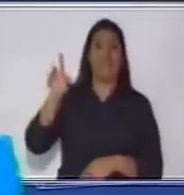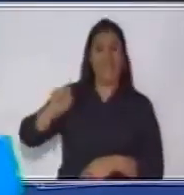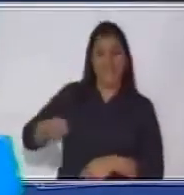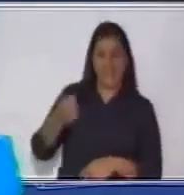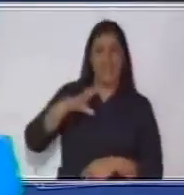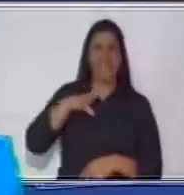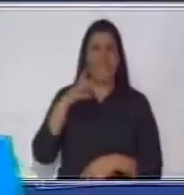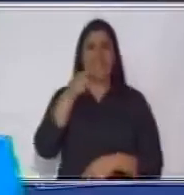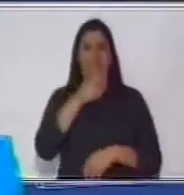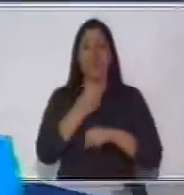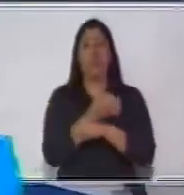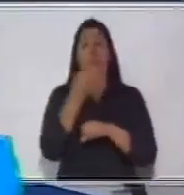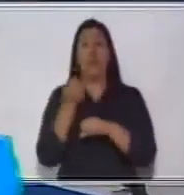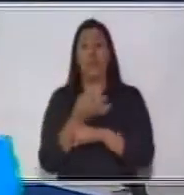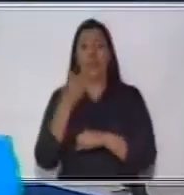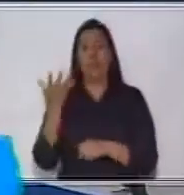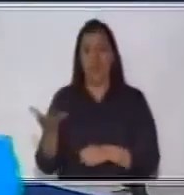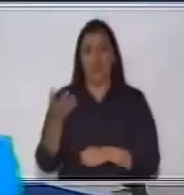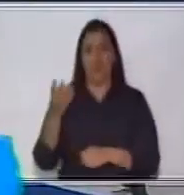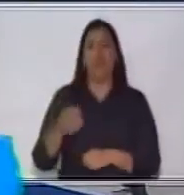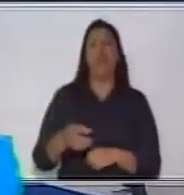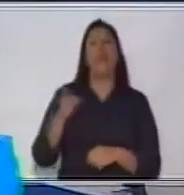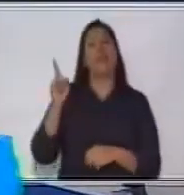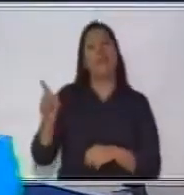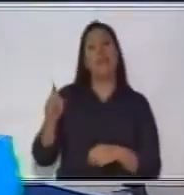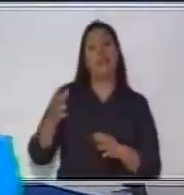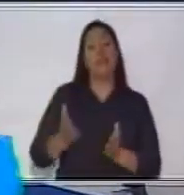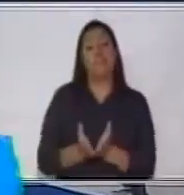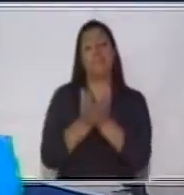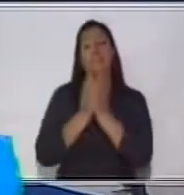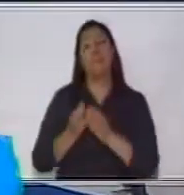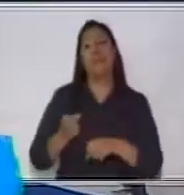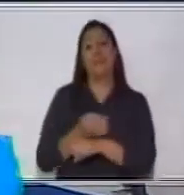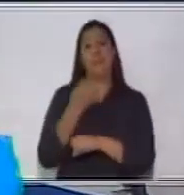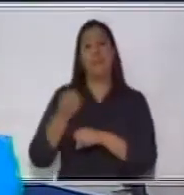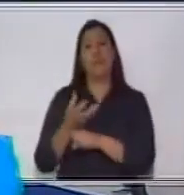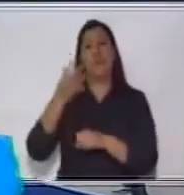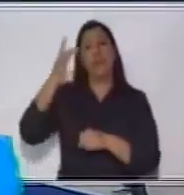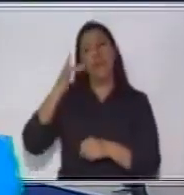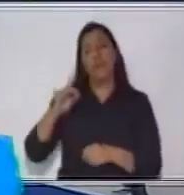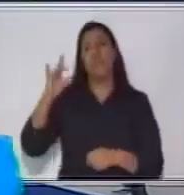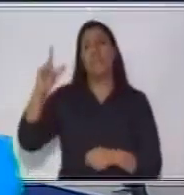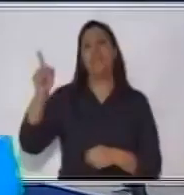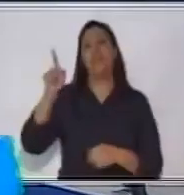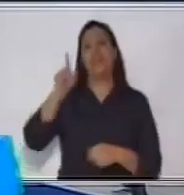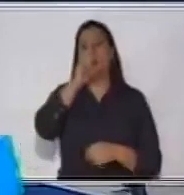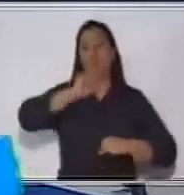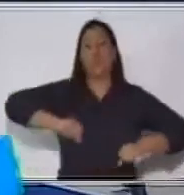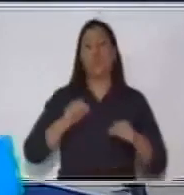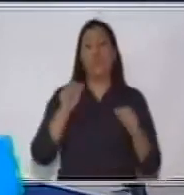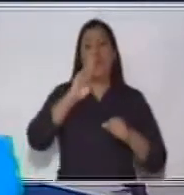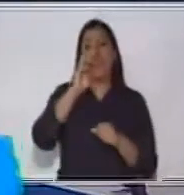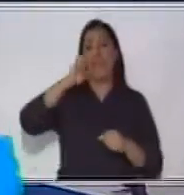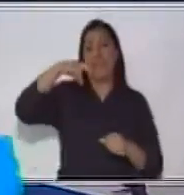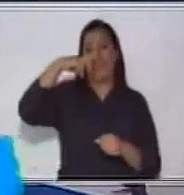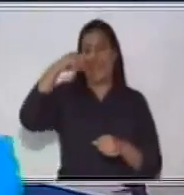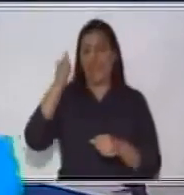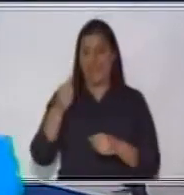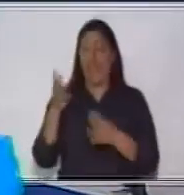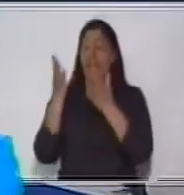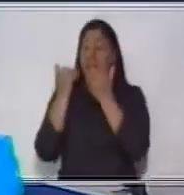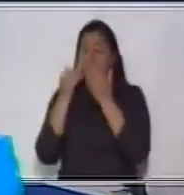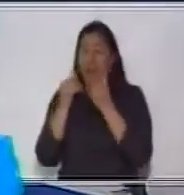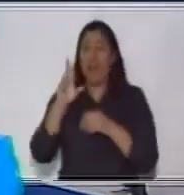Yuyito y su barco ballena viajan con su gallina Renata, que se alimenta de rayitos de plata. Este es